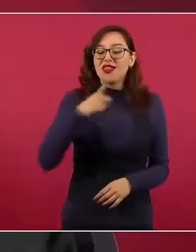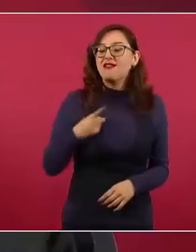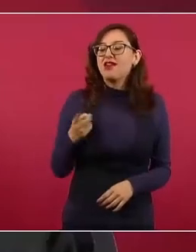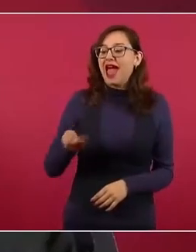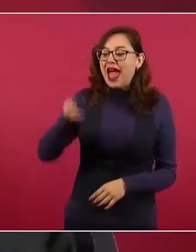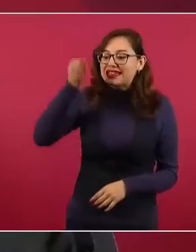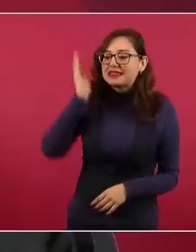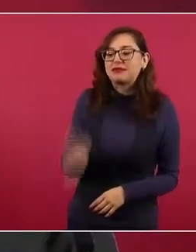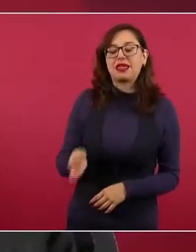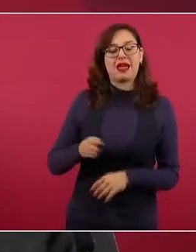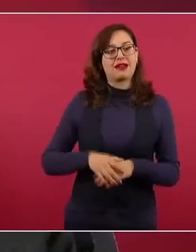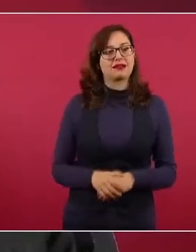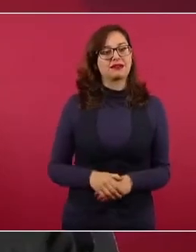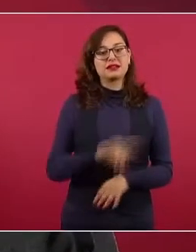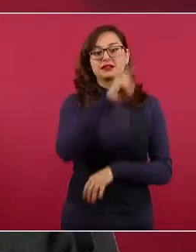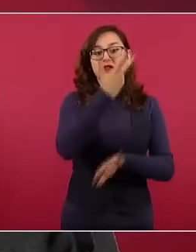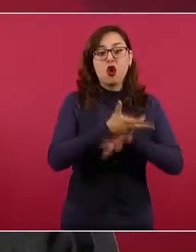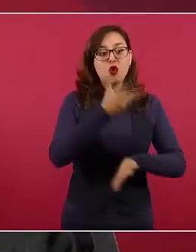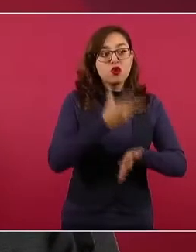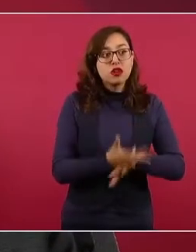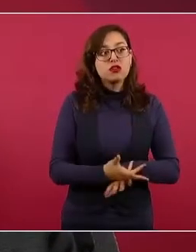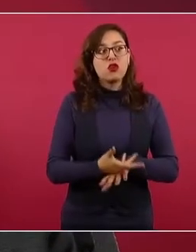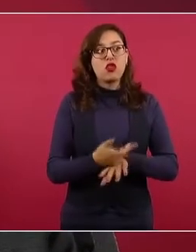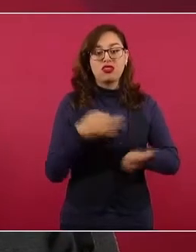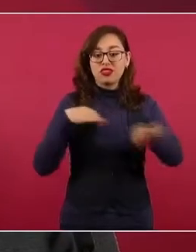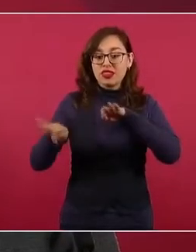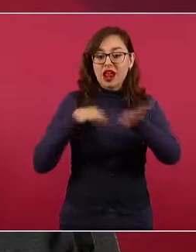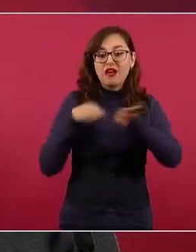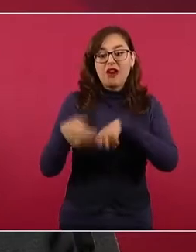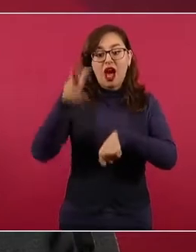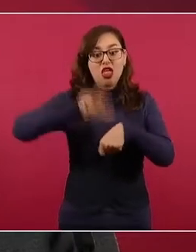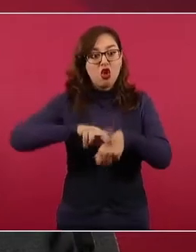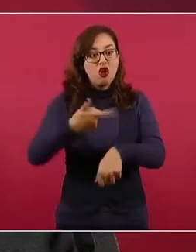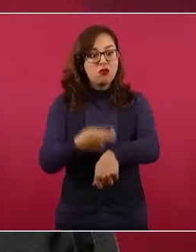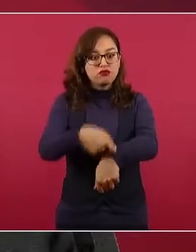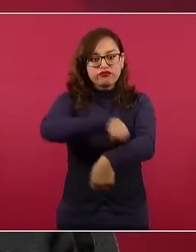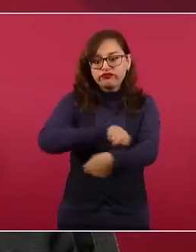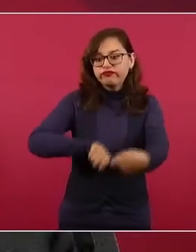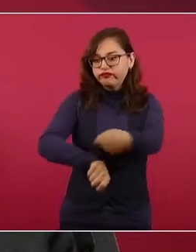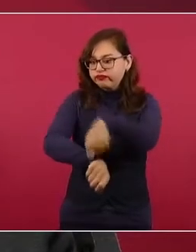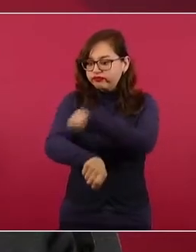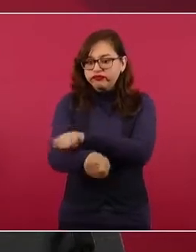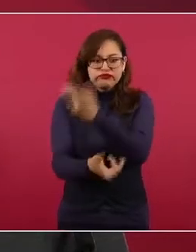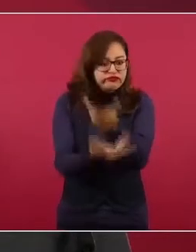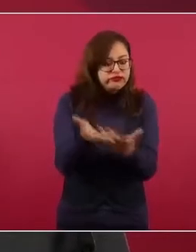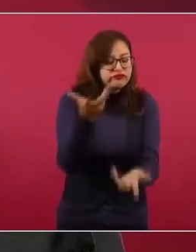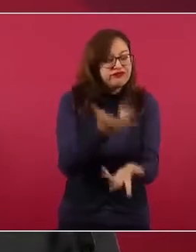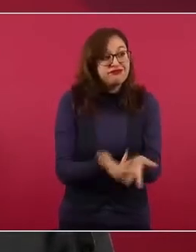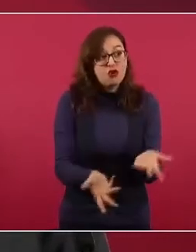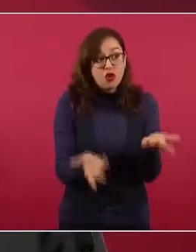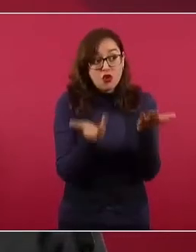ni